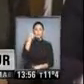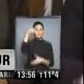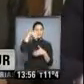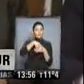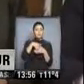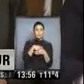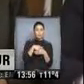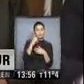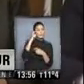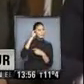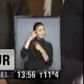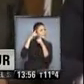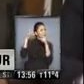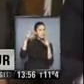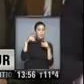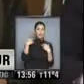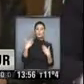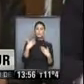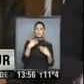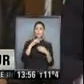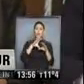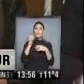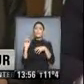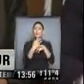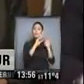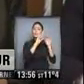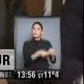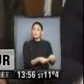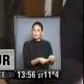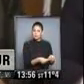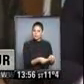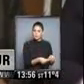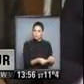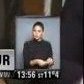fondo sueñan con la destrucción del Mercosur.